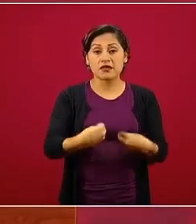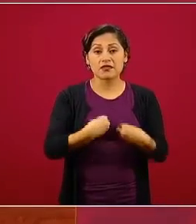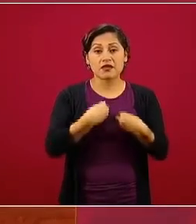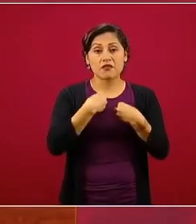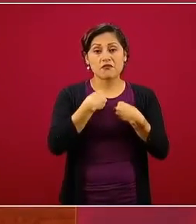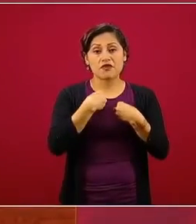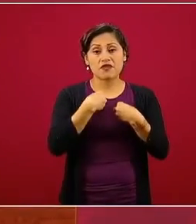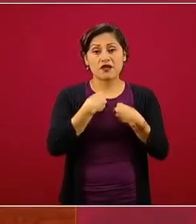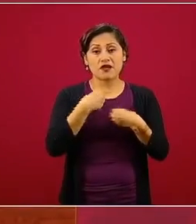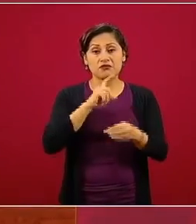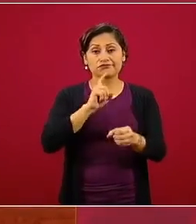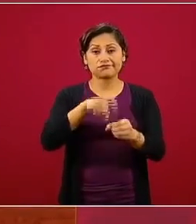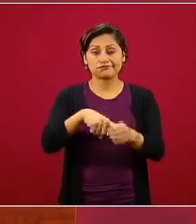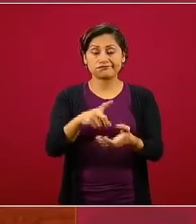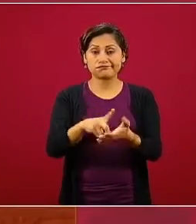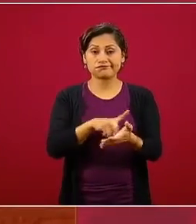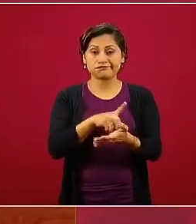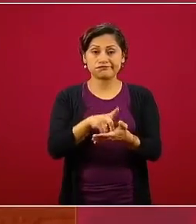nada que ver